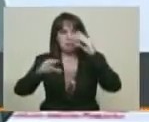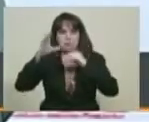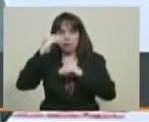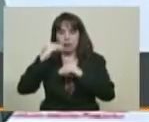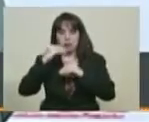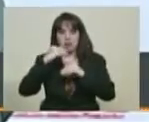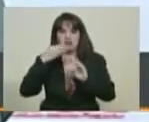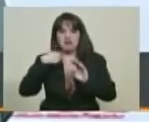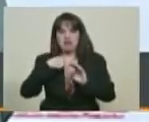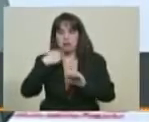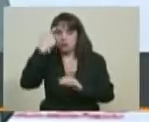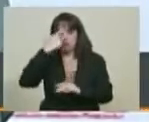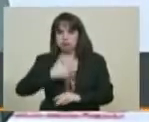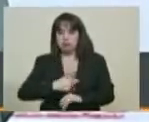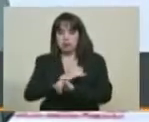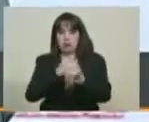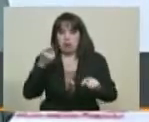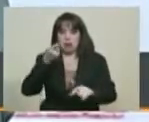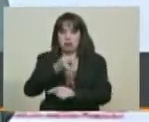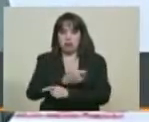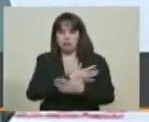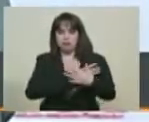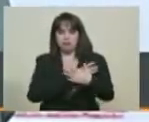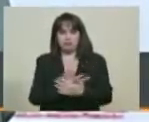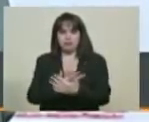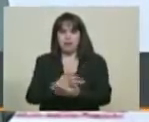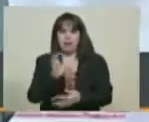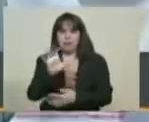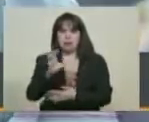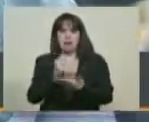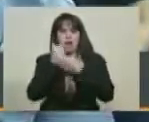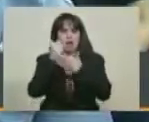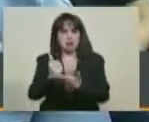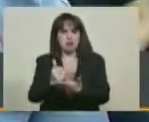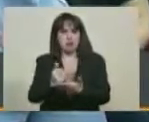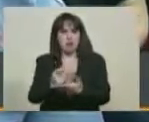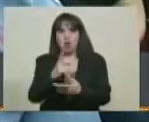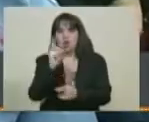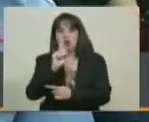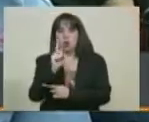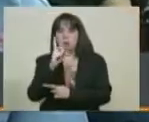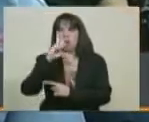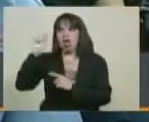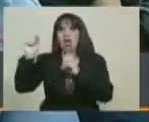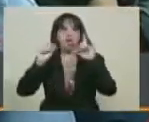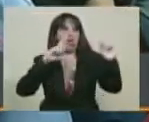mi contribución a la patria, en las buenas y en las malas, no para salir corriendo del país.